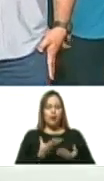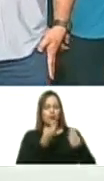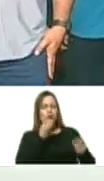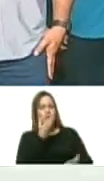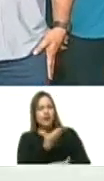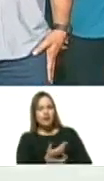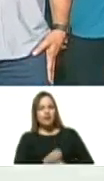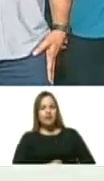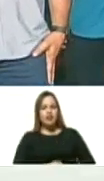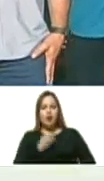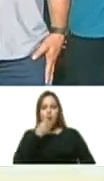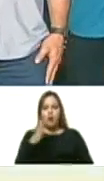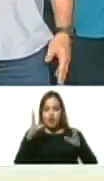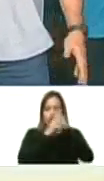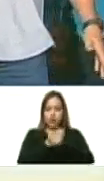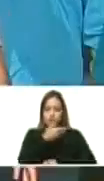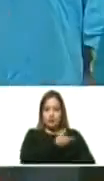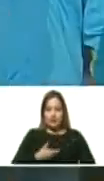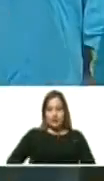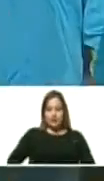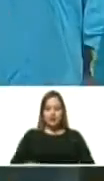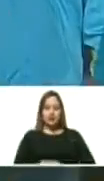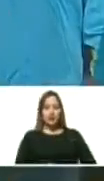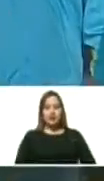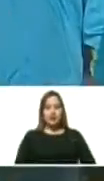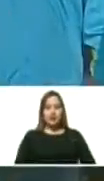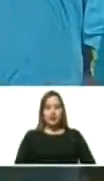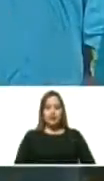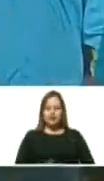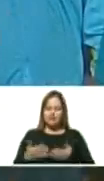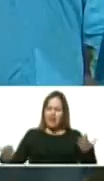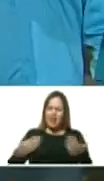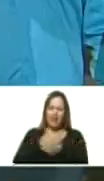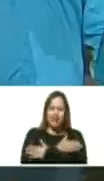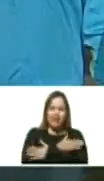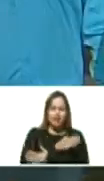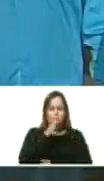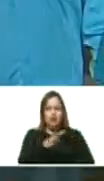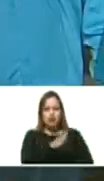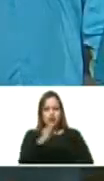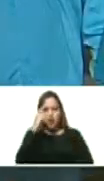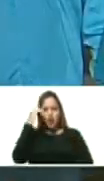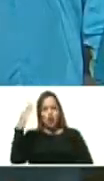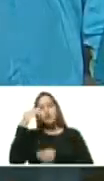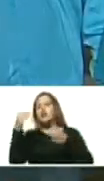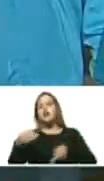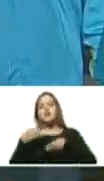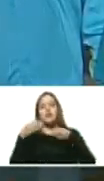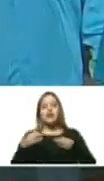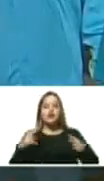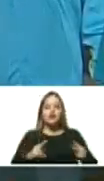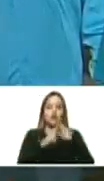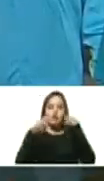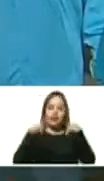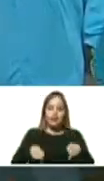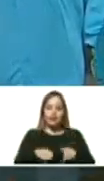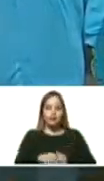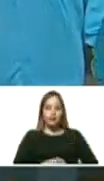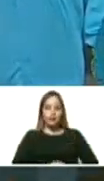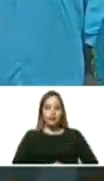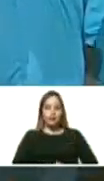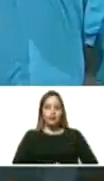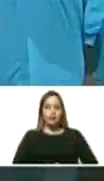Muy bien, muy buenas noches, presidente. Un gran abrazo con la bendición de Dios siempre. Nos encontramos aquí